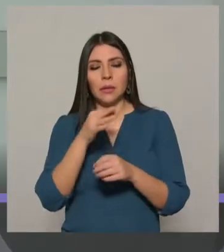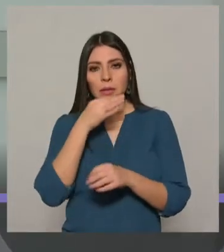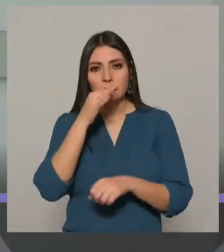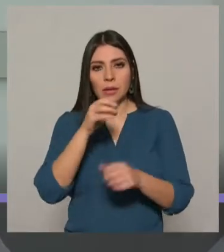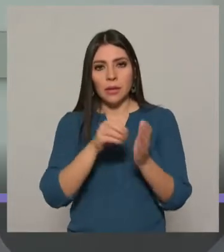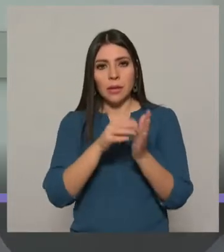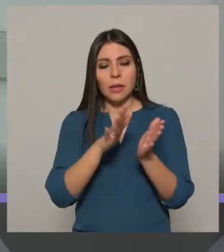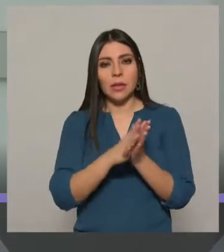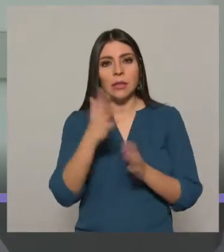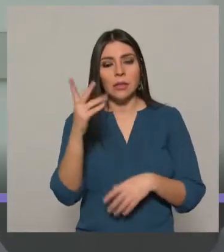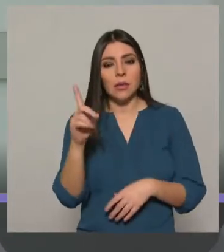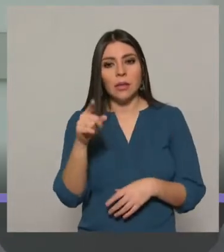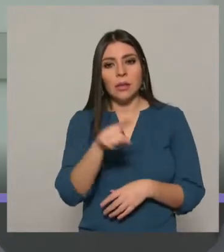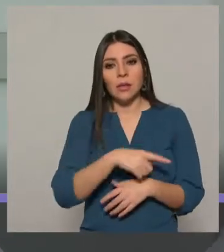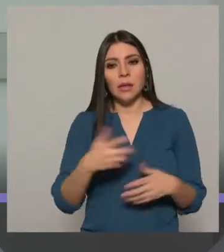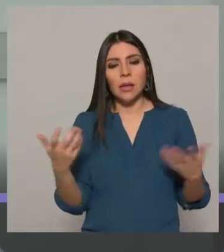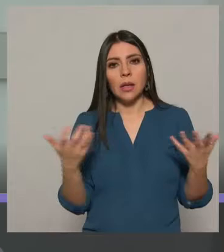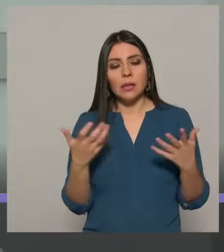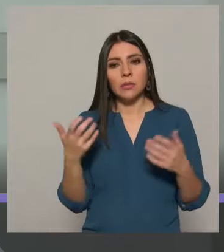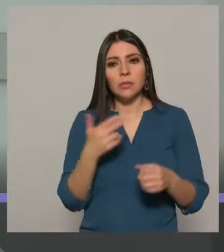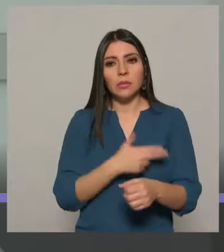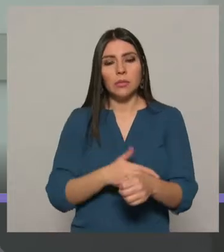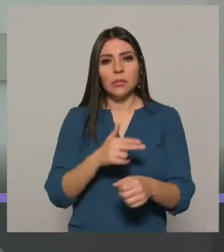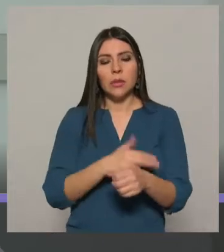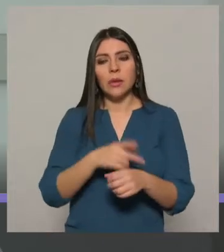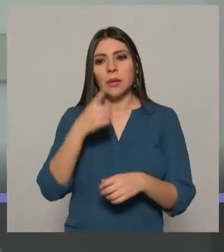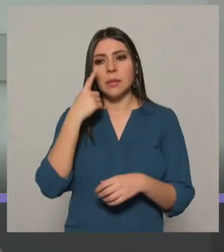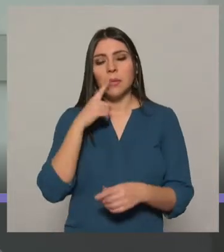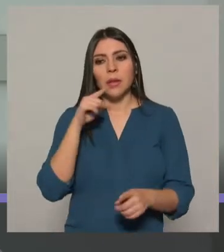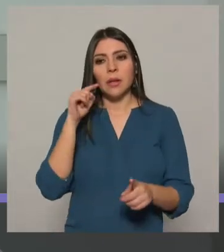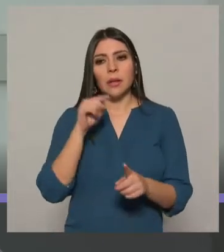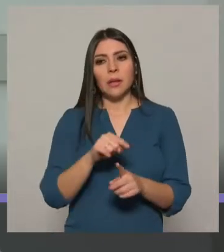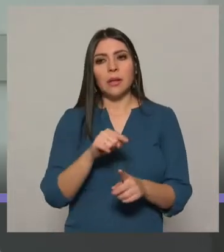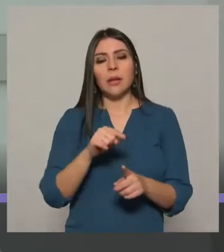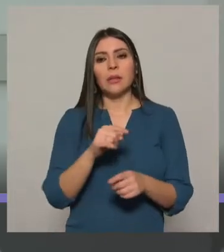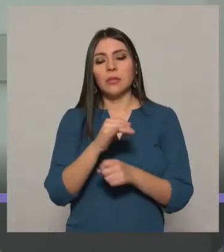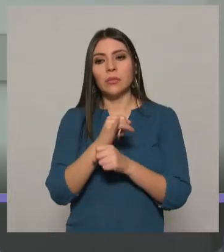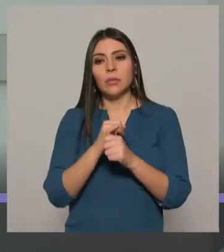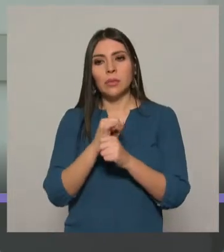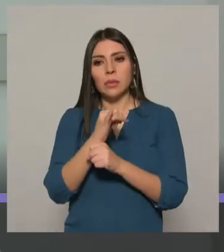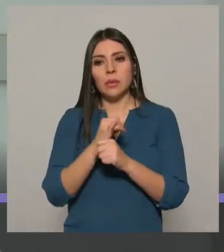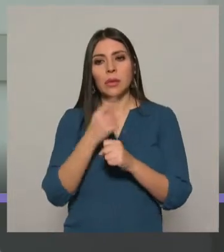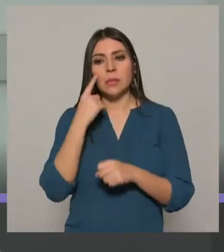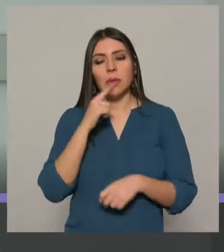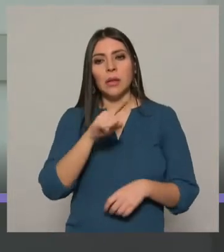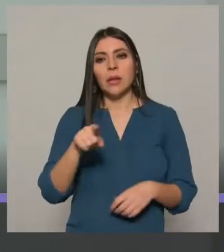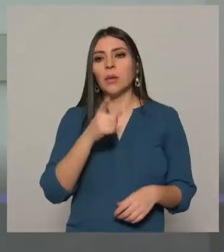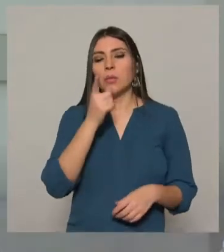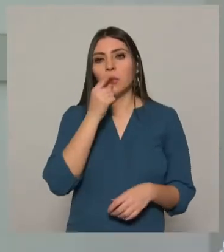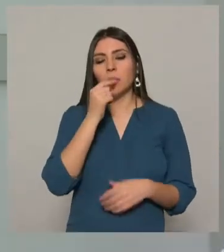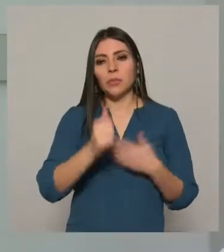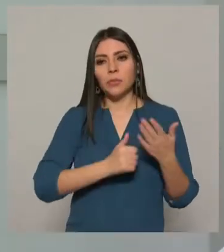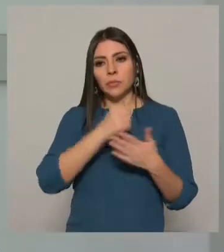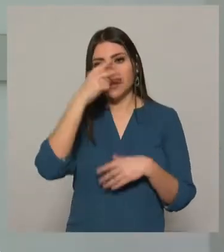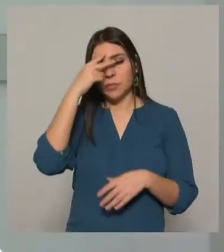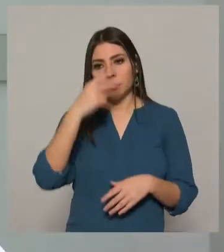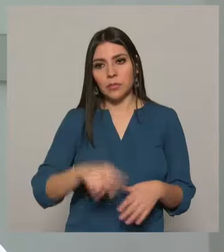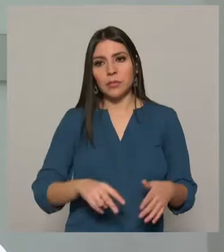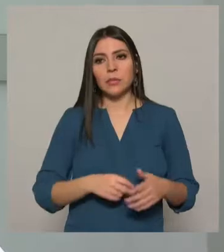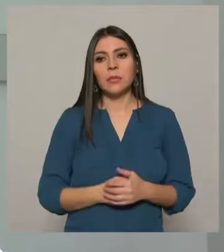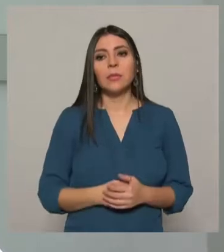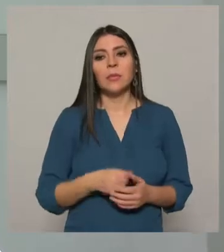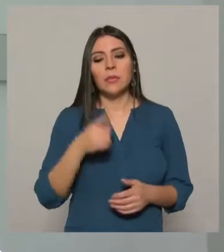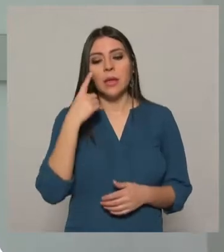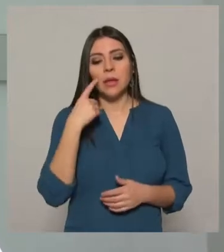generar un proceso de fortalecimiento en materia de investigación para la policía capitalina. Tiene que ver con